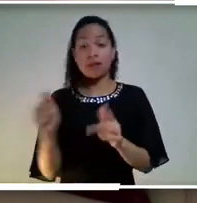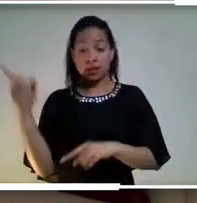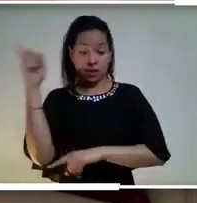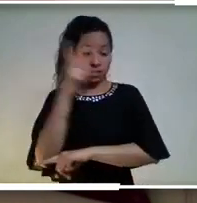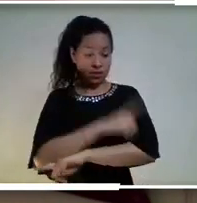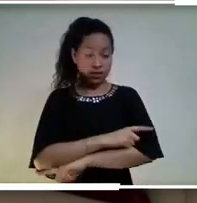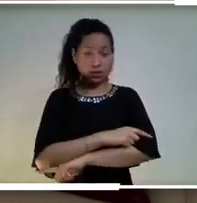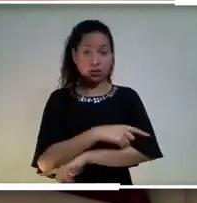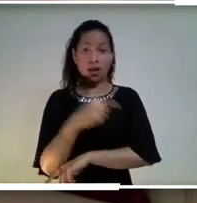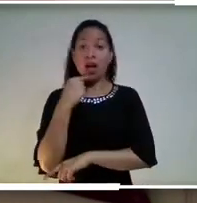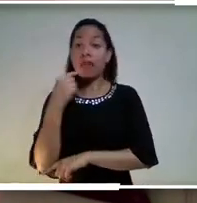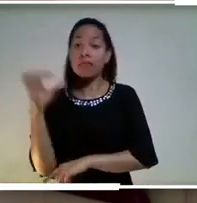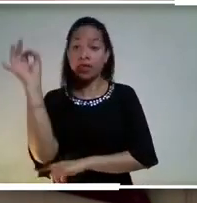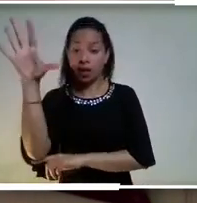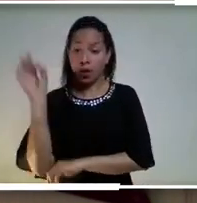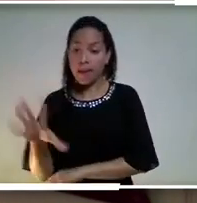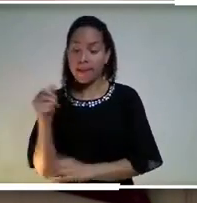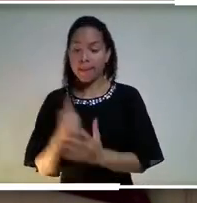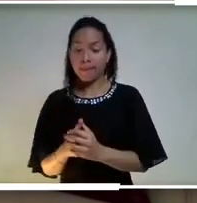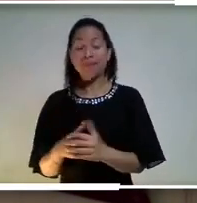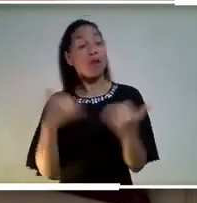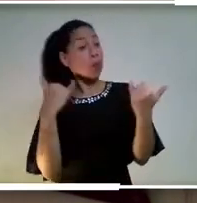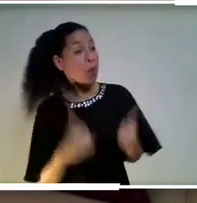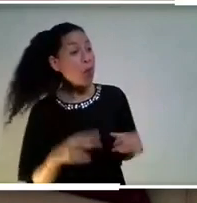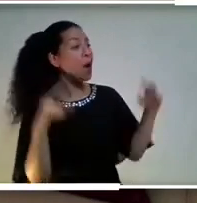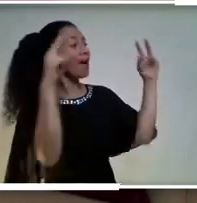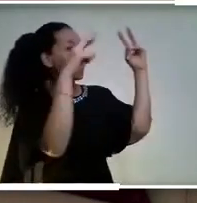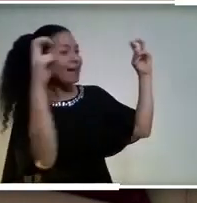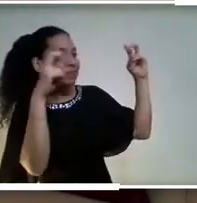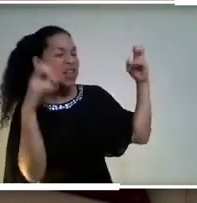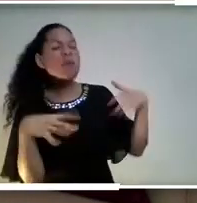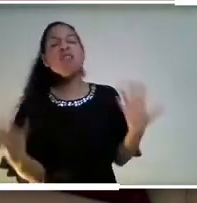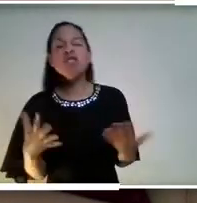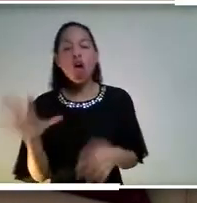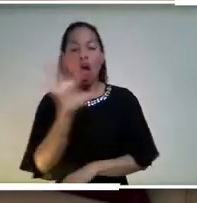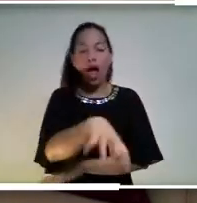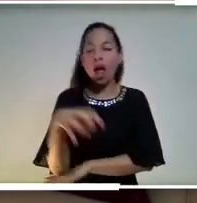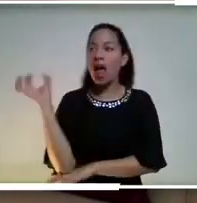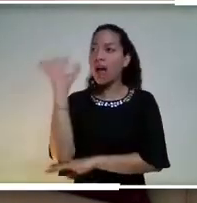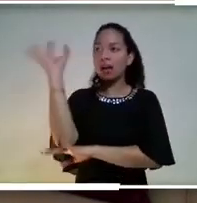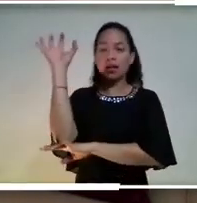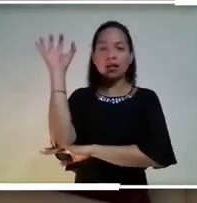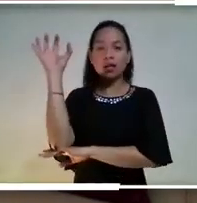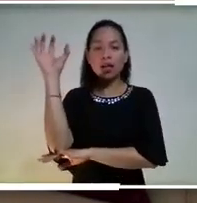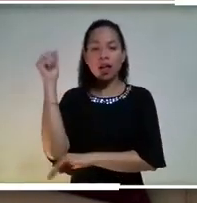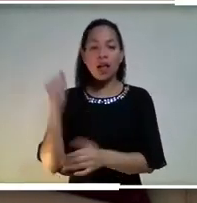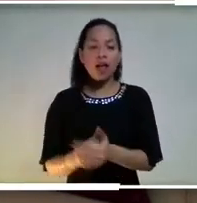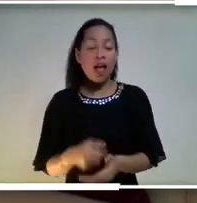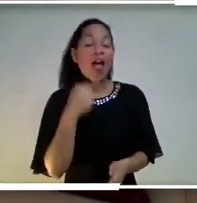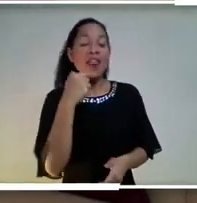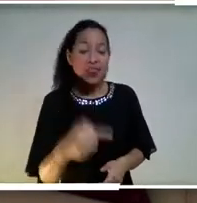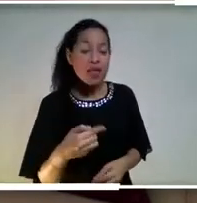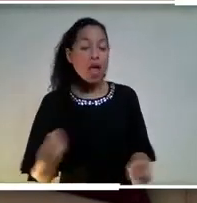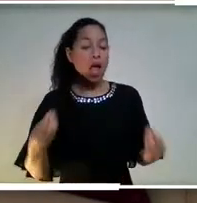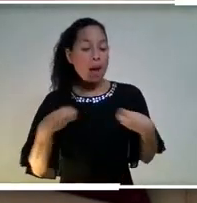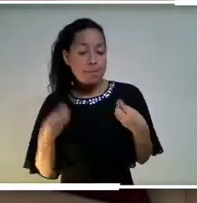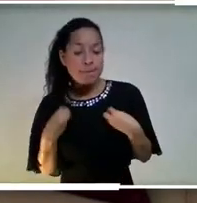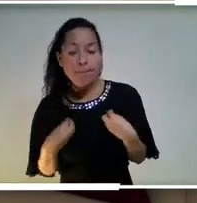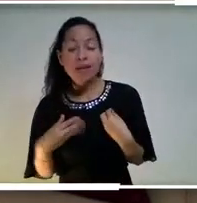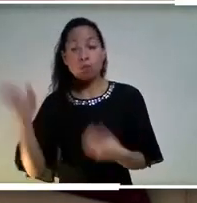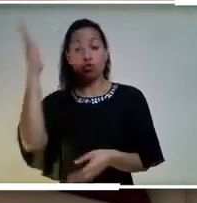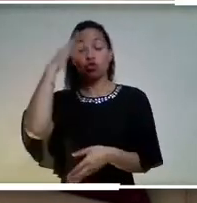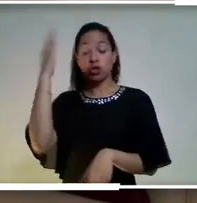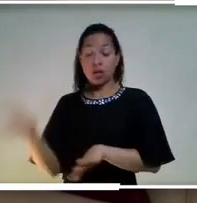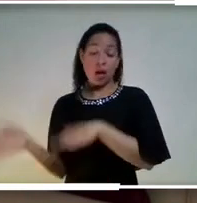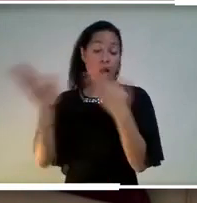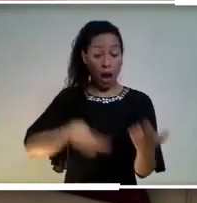amigos es están en el libro de eclesiastés y dice la palabra dios los vivos saben que han de morir pero los muertos nada